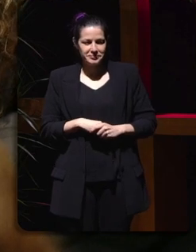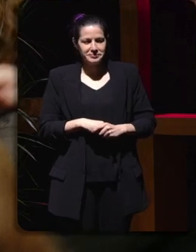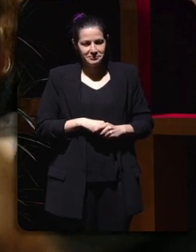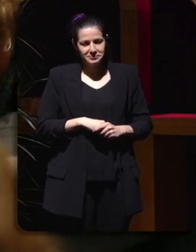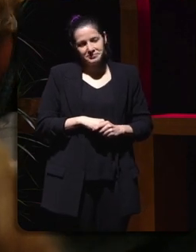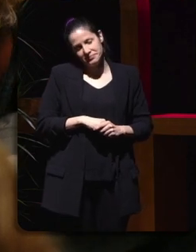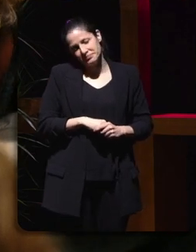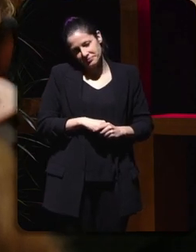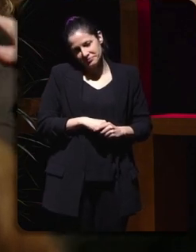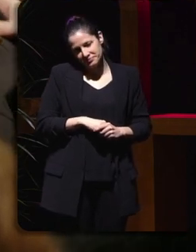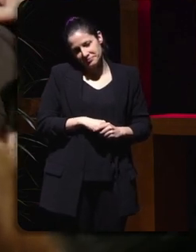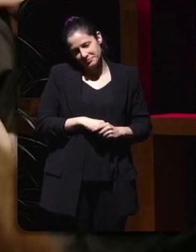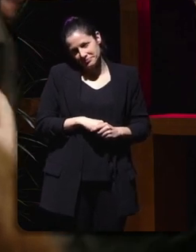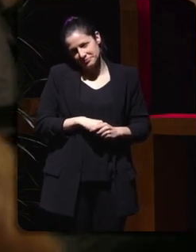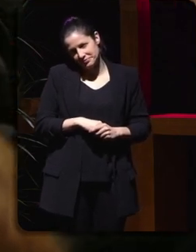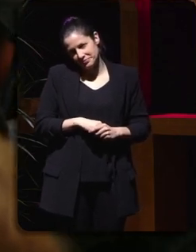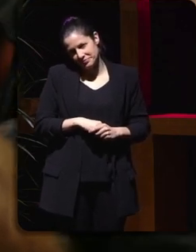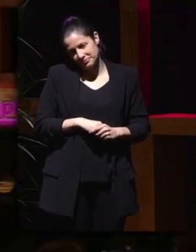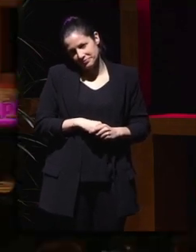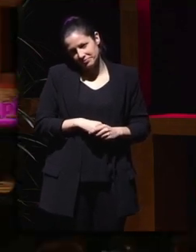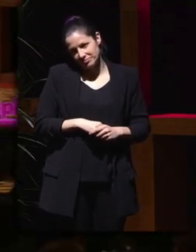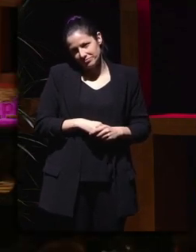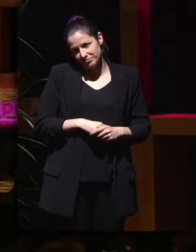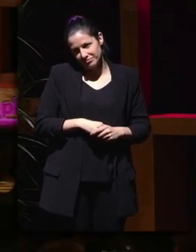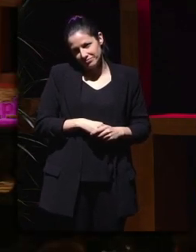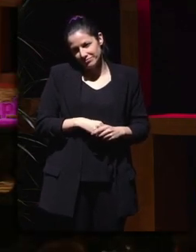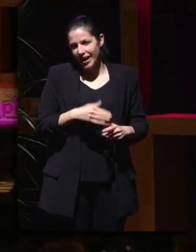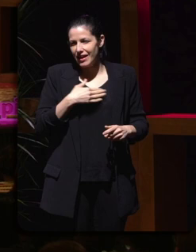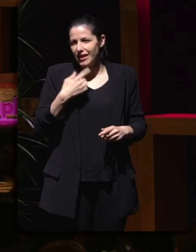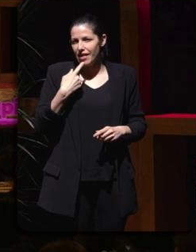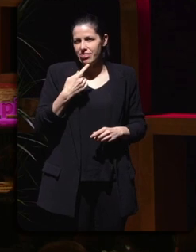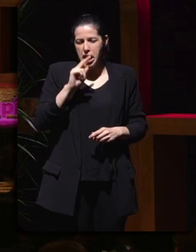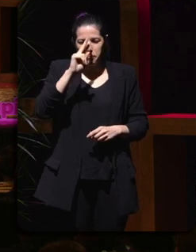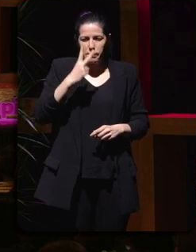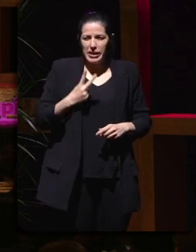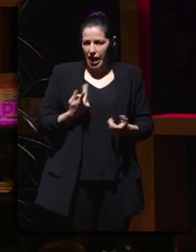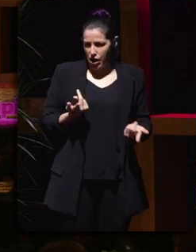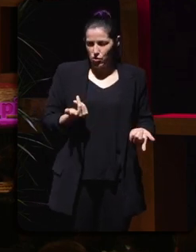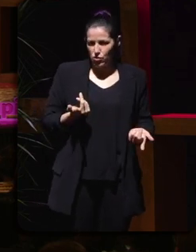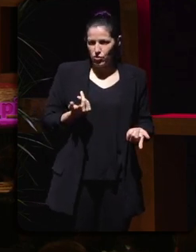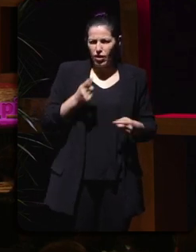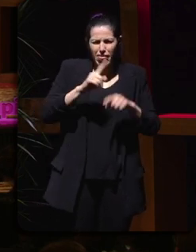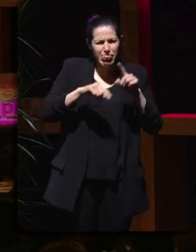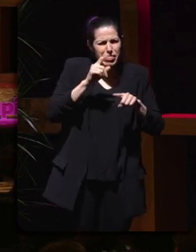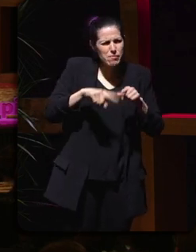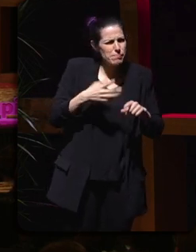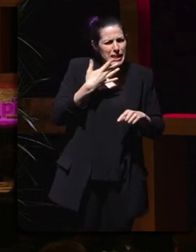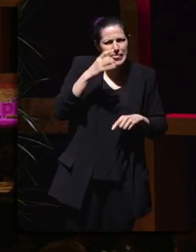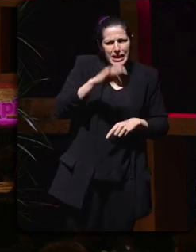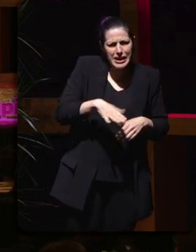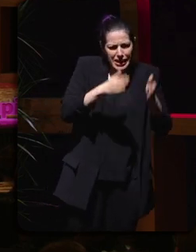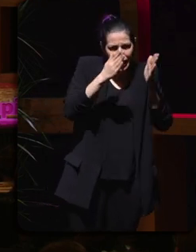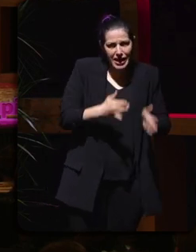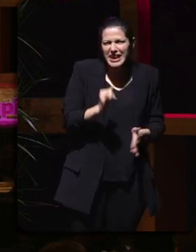a veces claro es lo menos binario porque a veces vocal a veces es consonante depende de con quién